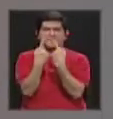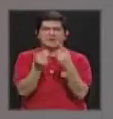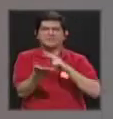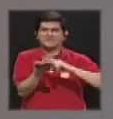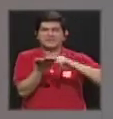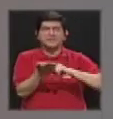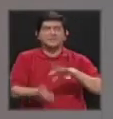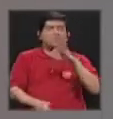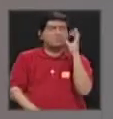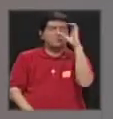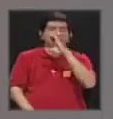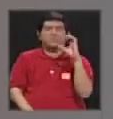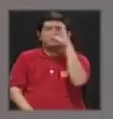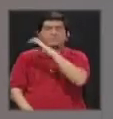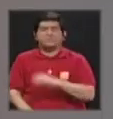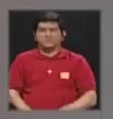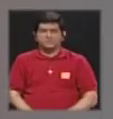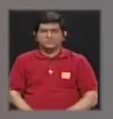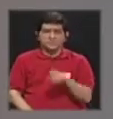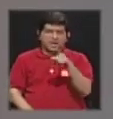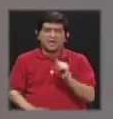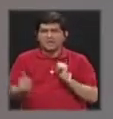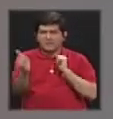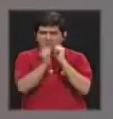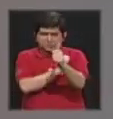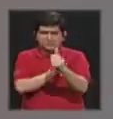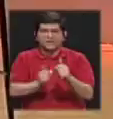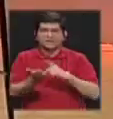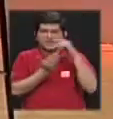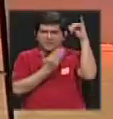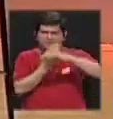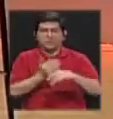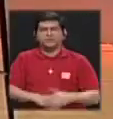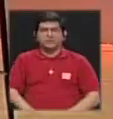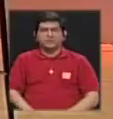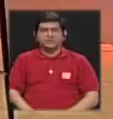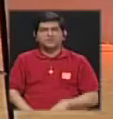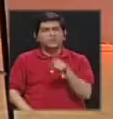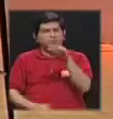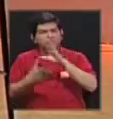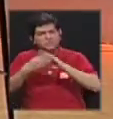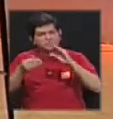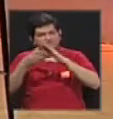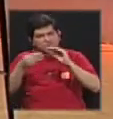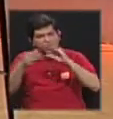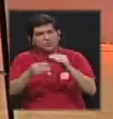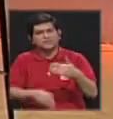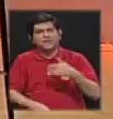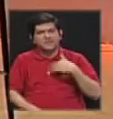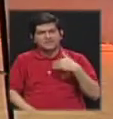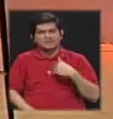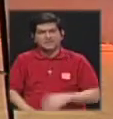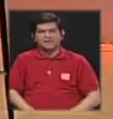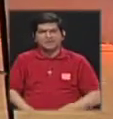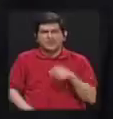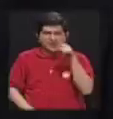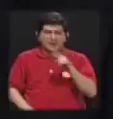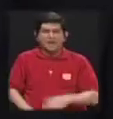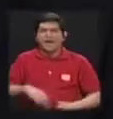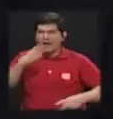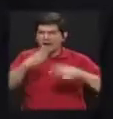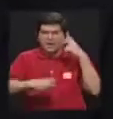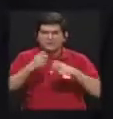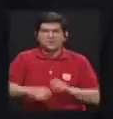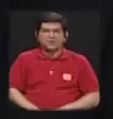la forma para pasar y continuar con este proyecto. Porque, por lo que usted nos ha contado, tendría avisos incluso de inconstitucionalidad.